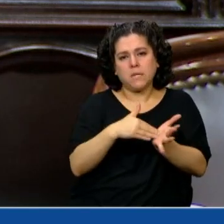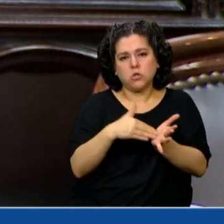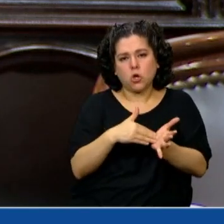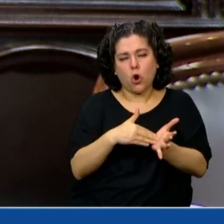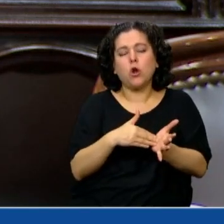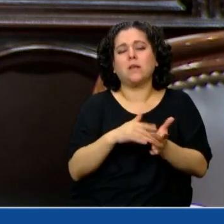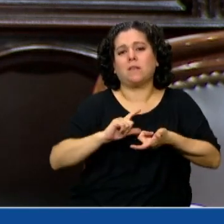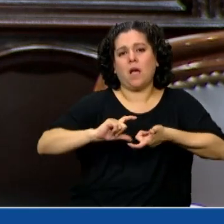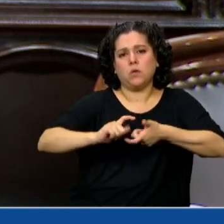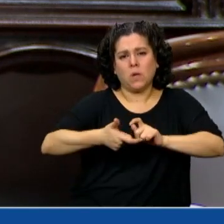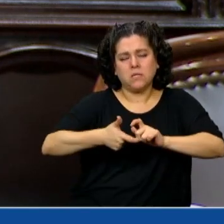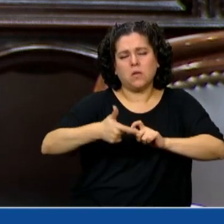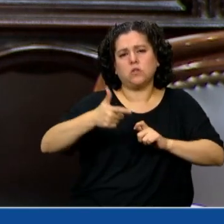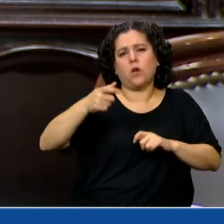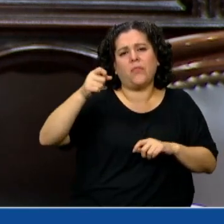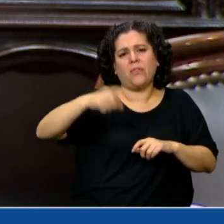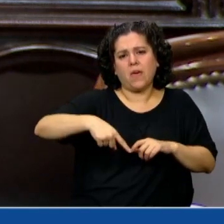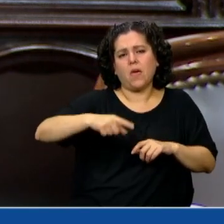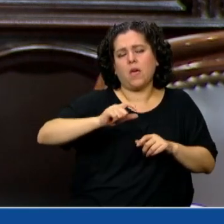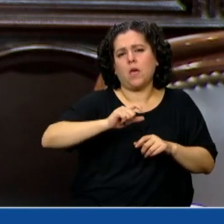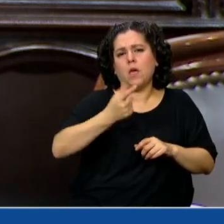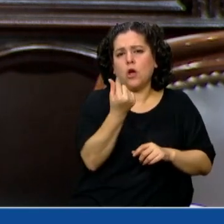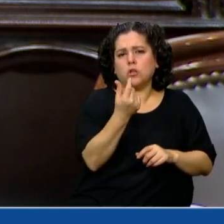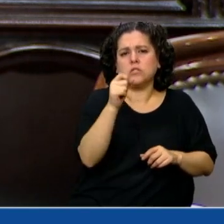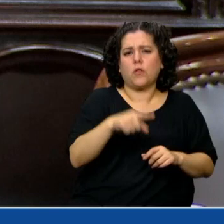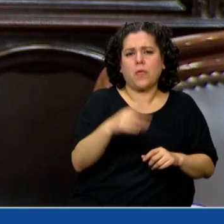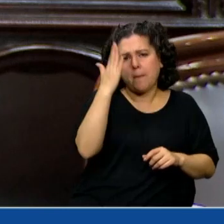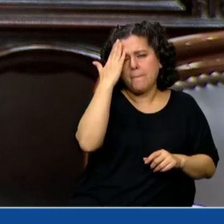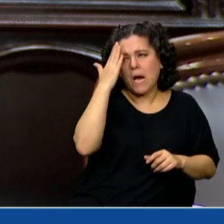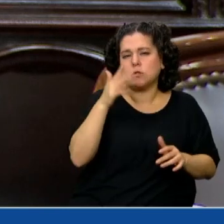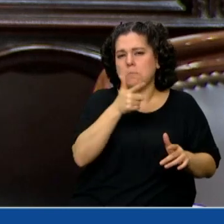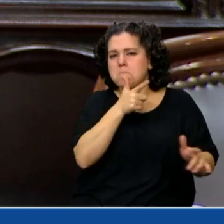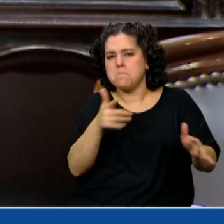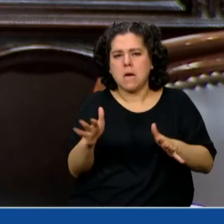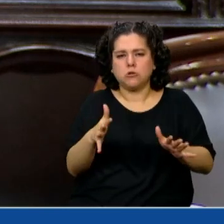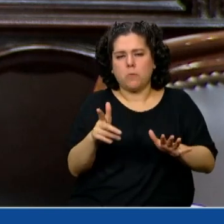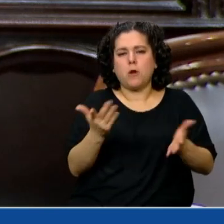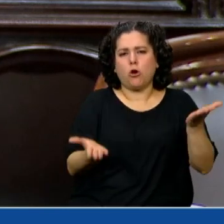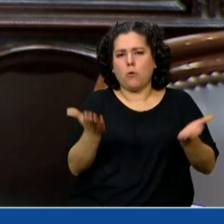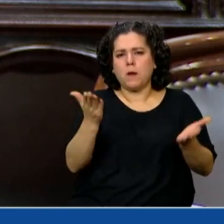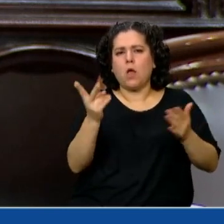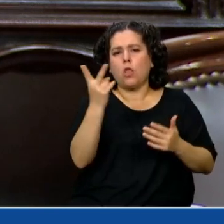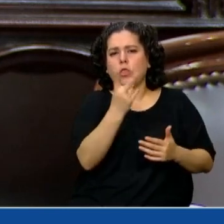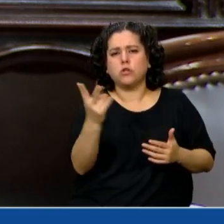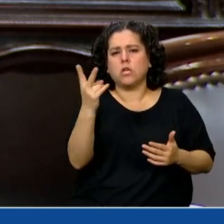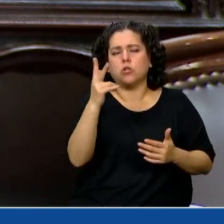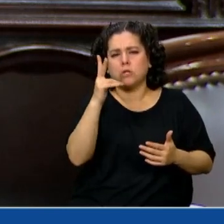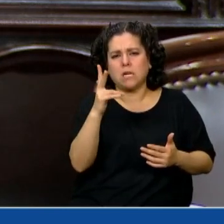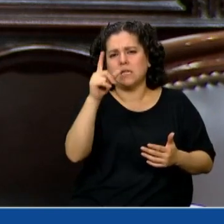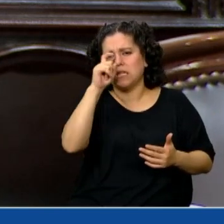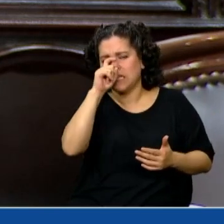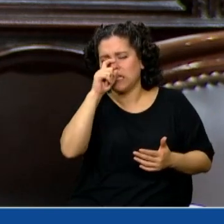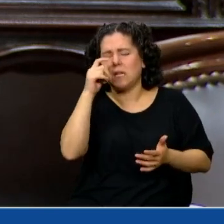le aplicamos la actualización de la cotización a marzo para tomar el mismo periodo de comparación son 237